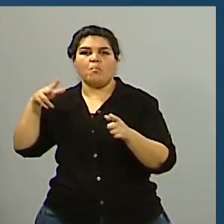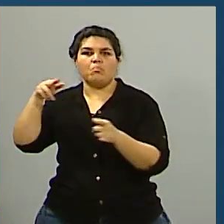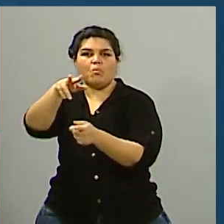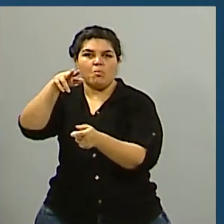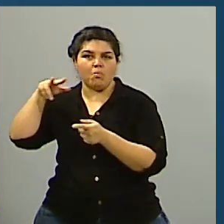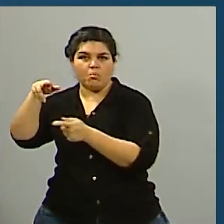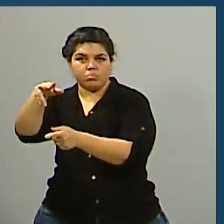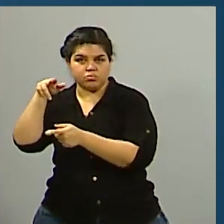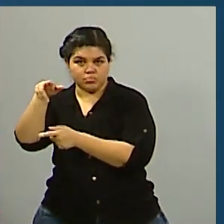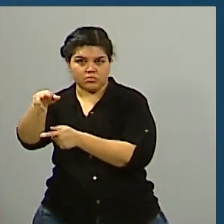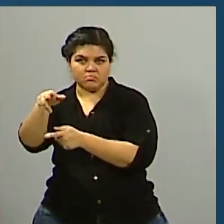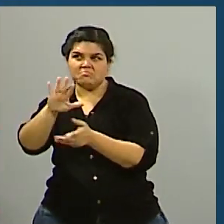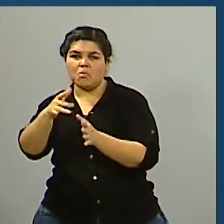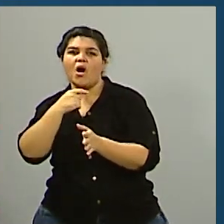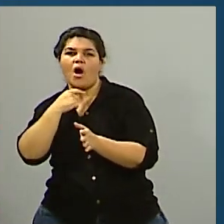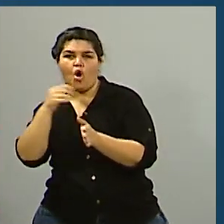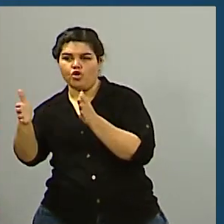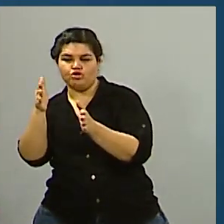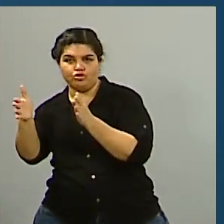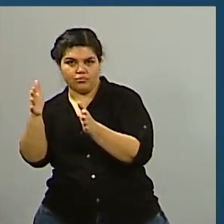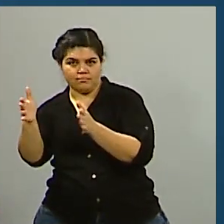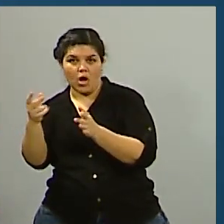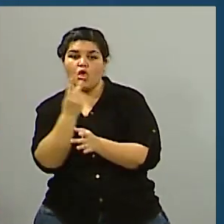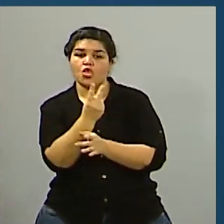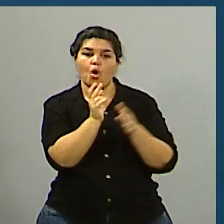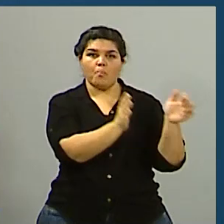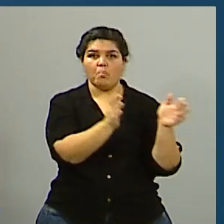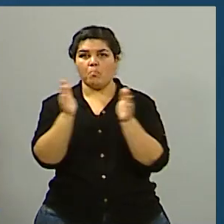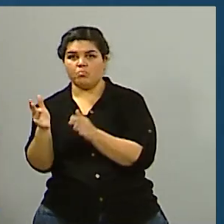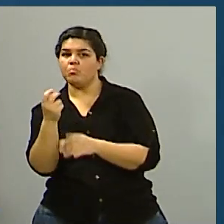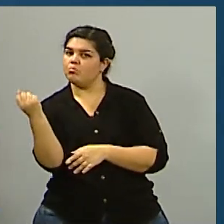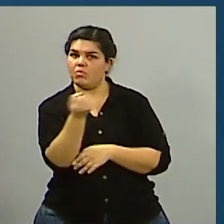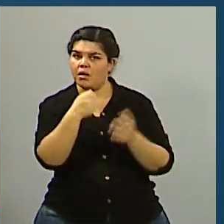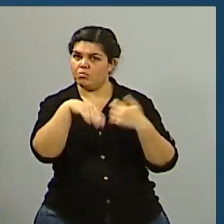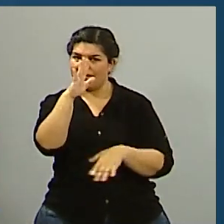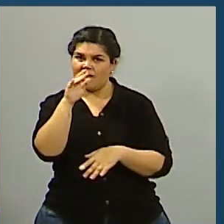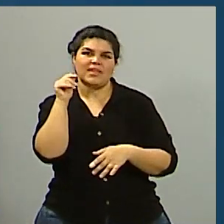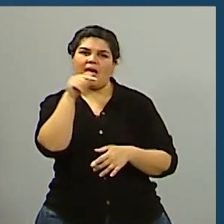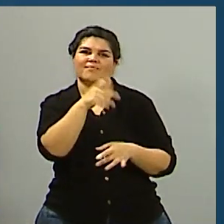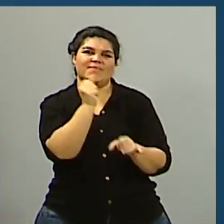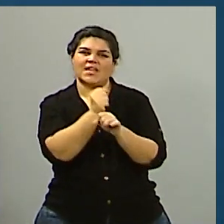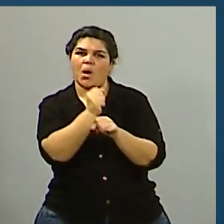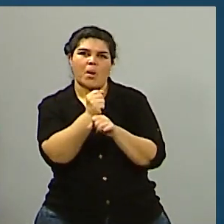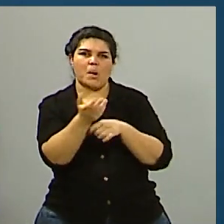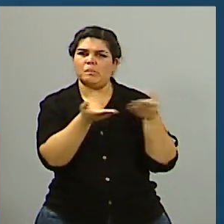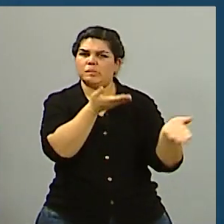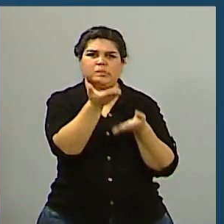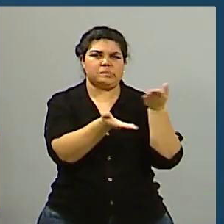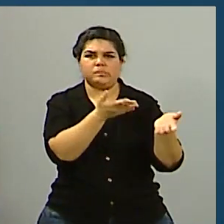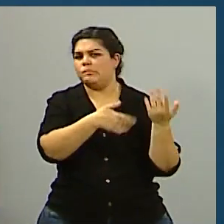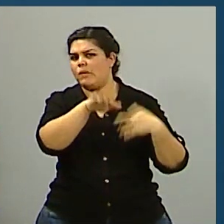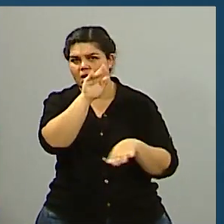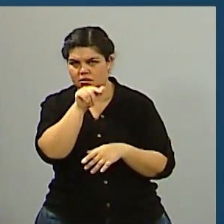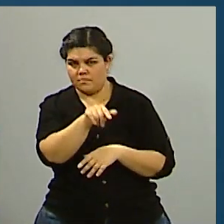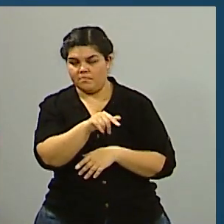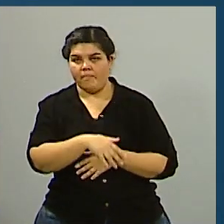menos hasta el mes de agosto. Esos son los momentos cúlmines. Allí se maneja a la